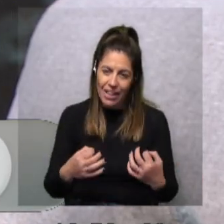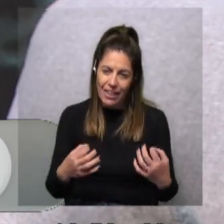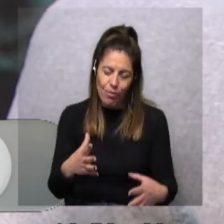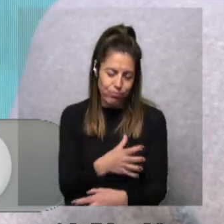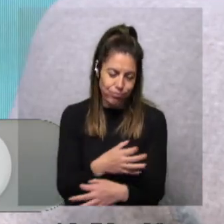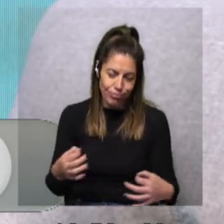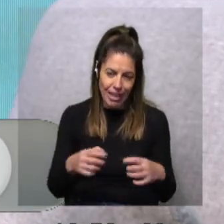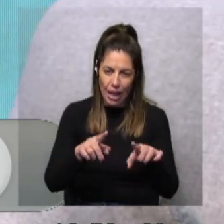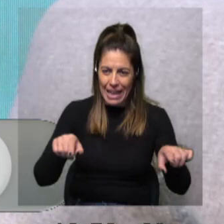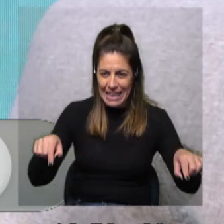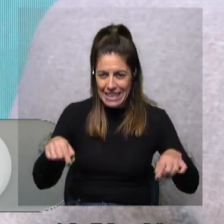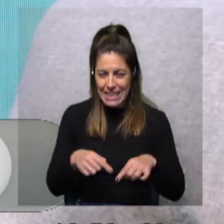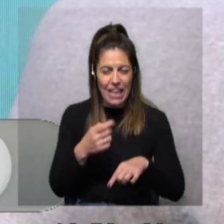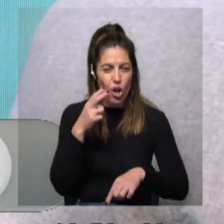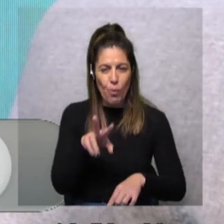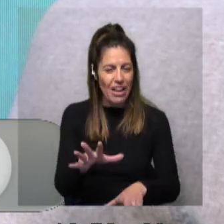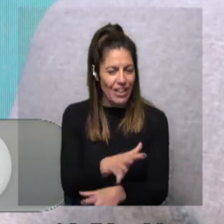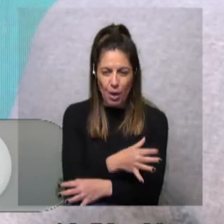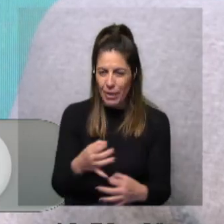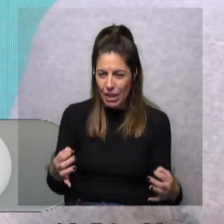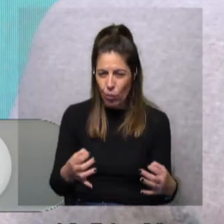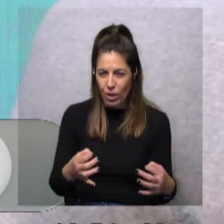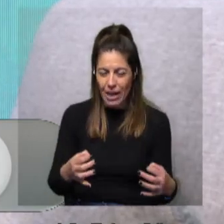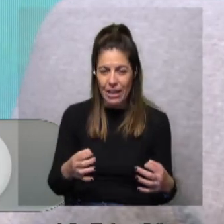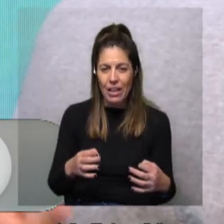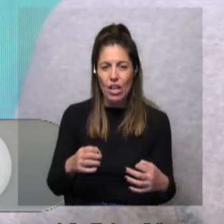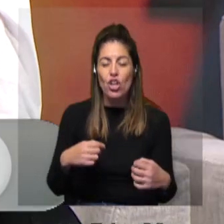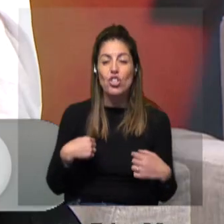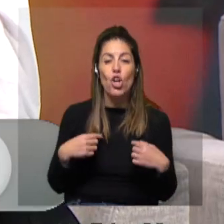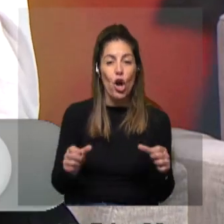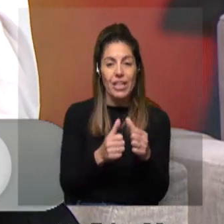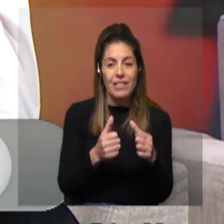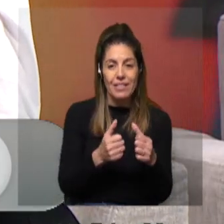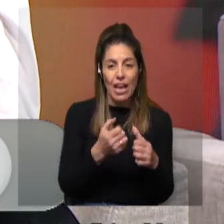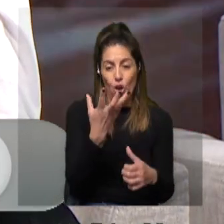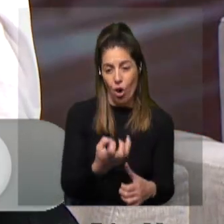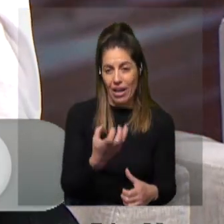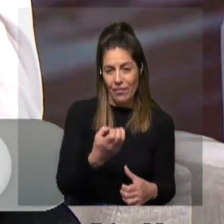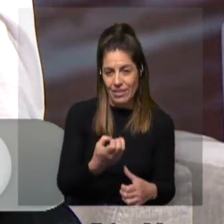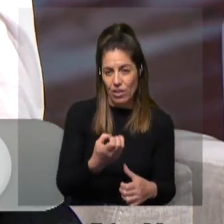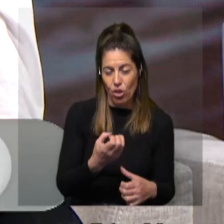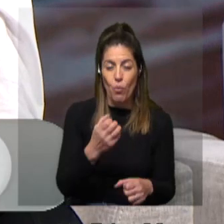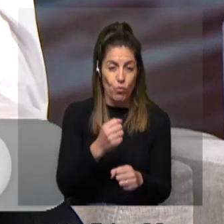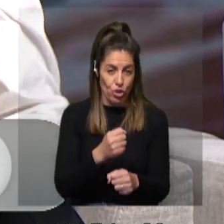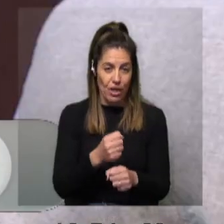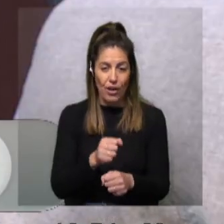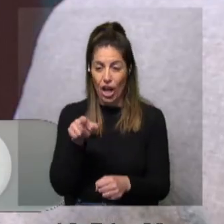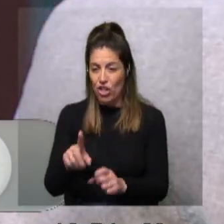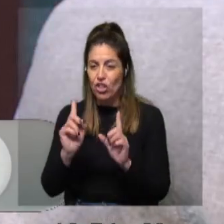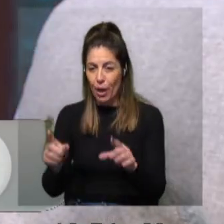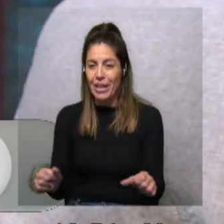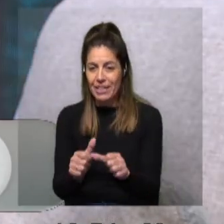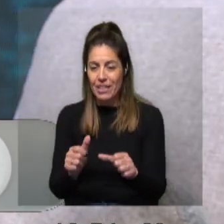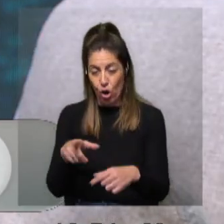sala, lo van a ver, queda espectacular. Hicieron la otra mitad, yo hice una mitad con mucho trabajo y ellos hicieron la otra mitad también con muchísimo